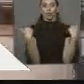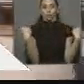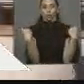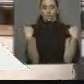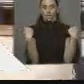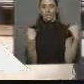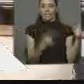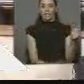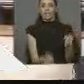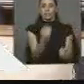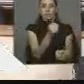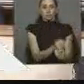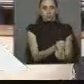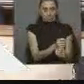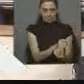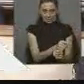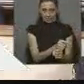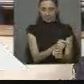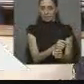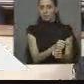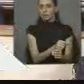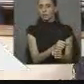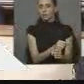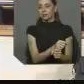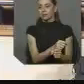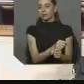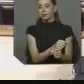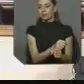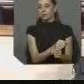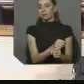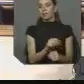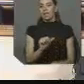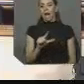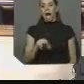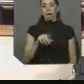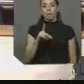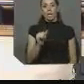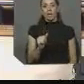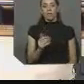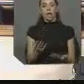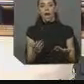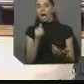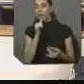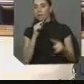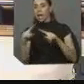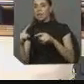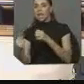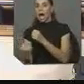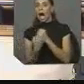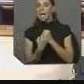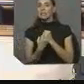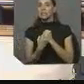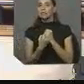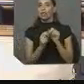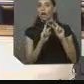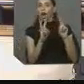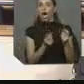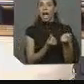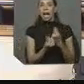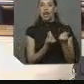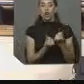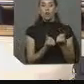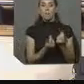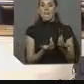área. Con lo cual, Almeida quedó cojo de la asesoría económica que